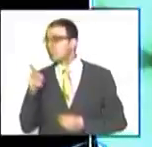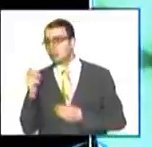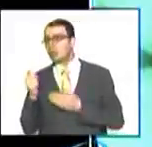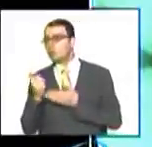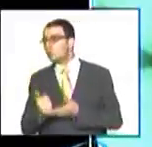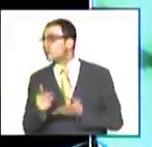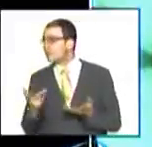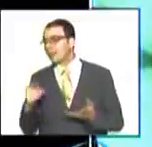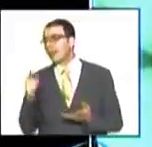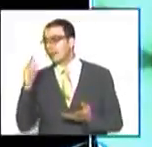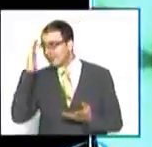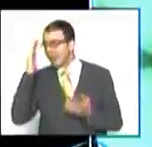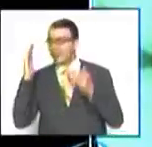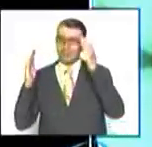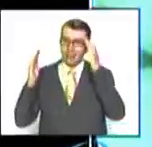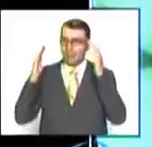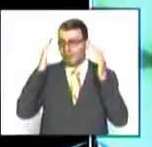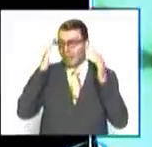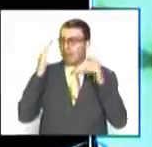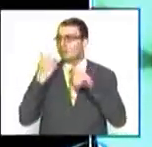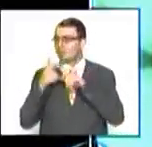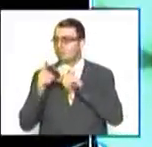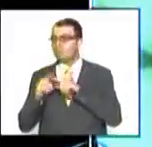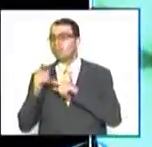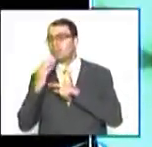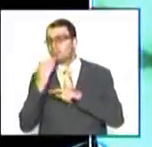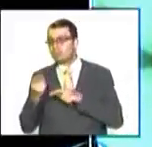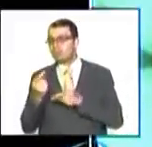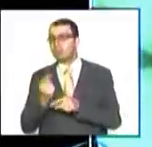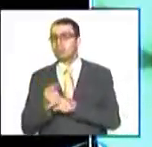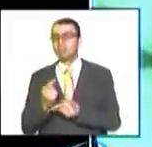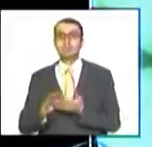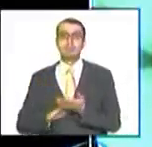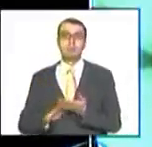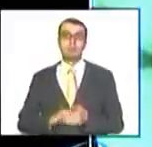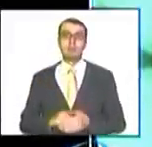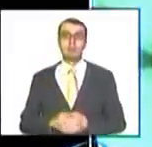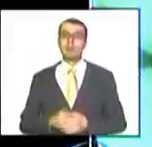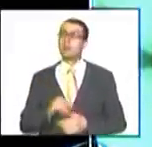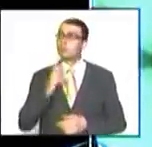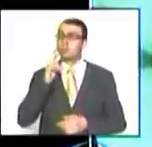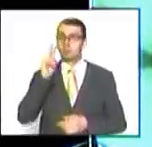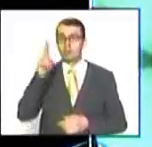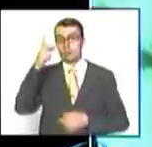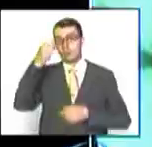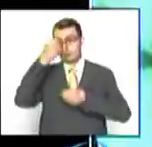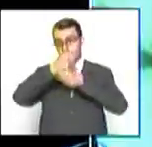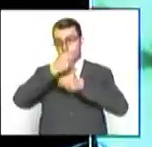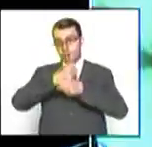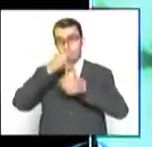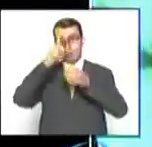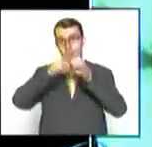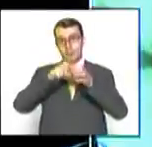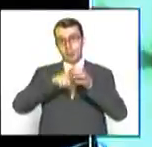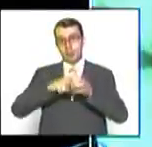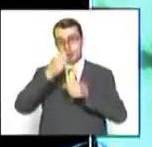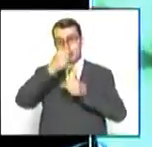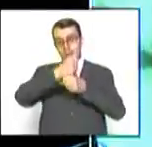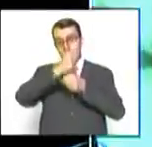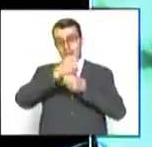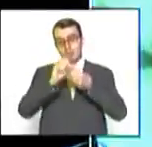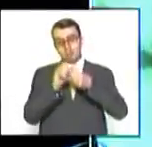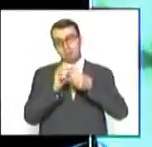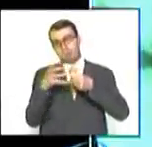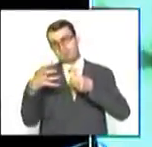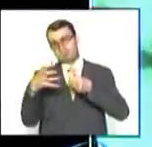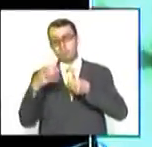sabe más cosas y le pueden ayudar a uno. Miren ahí arriba las vértebras. Esa es una hernia discal,